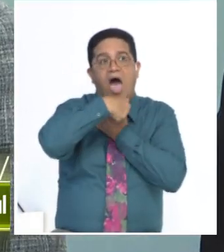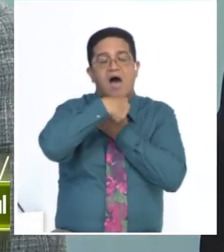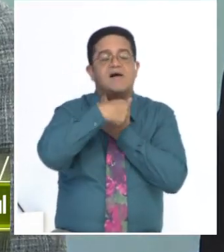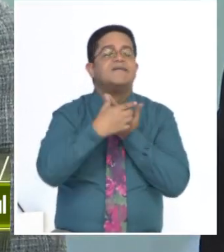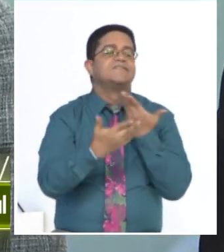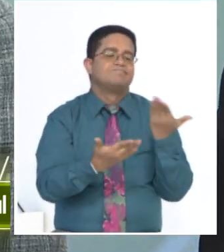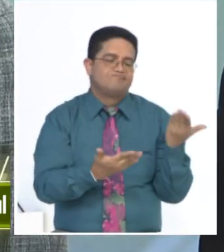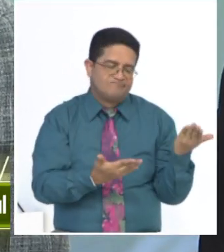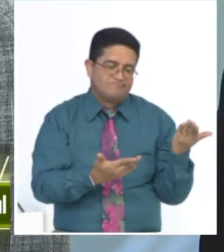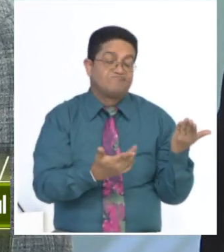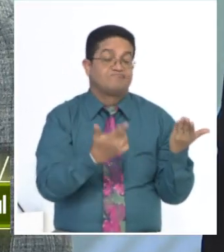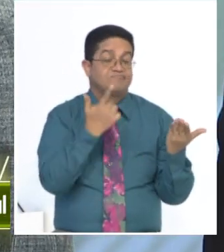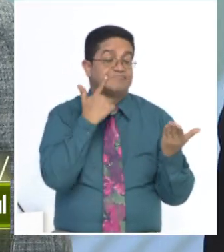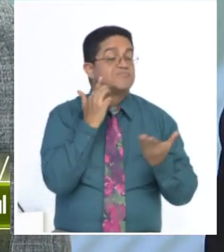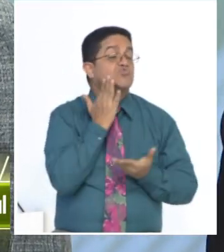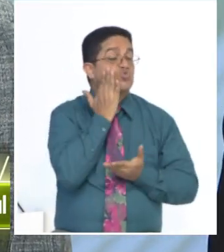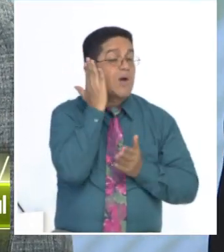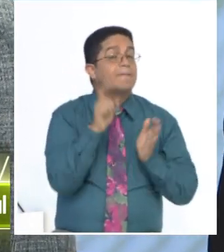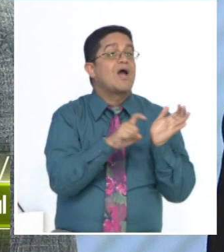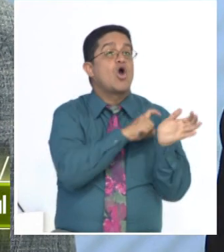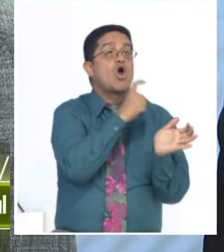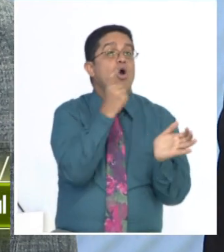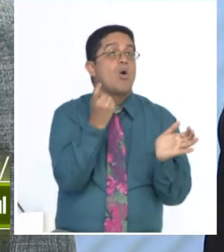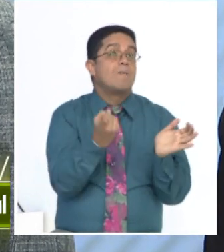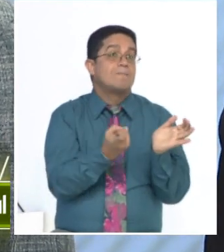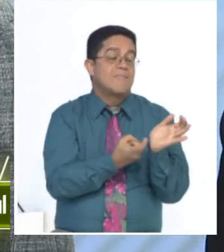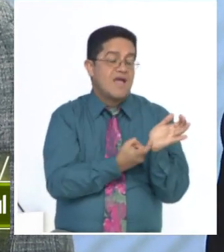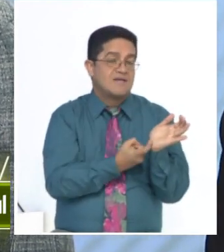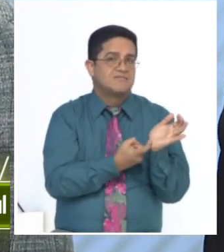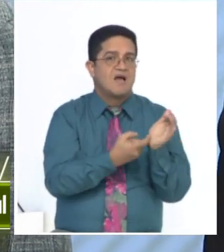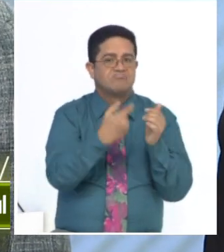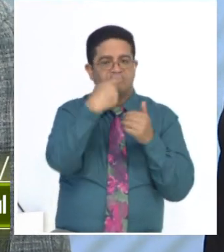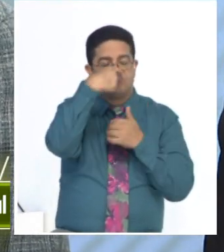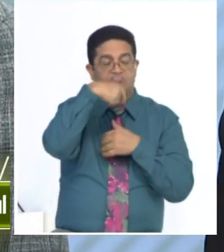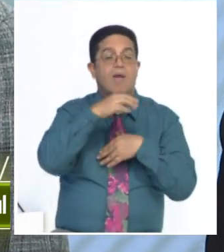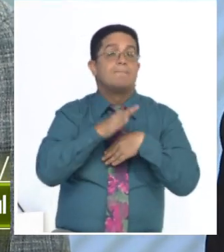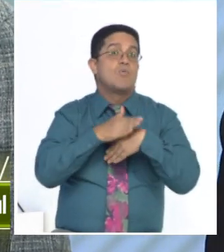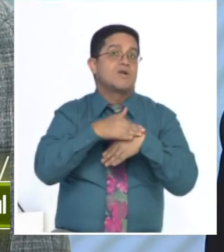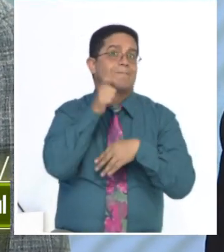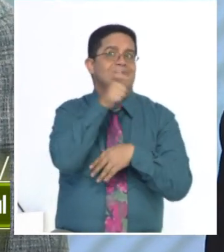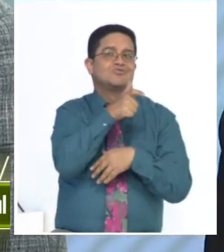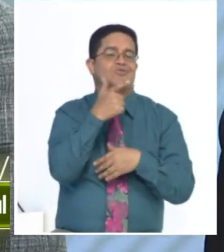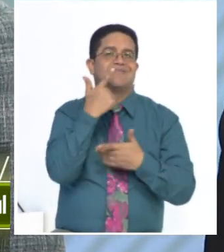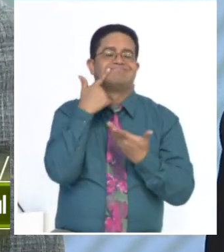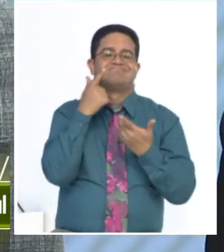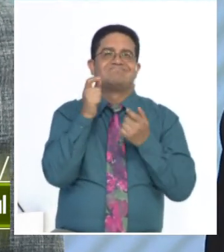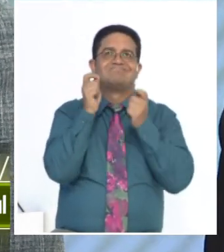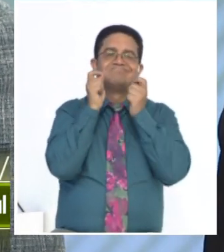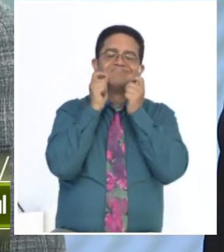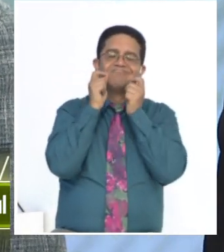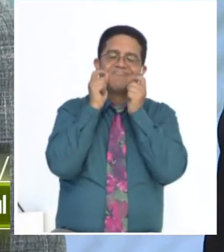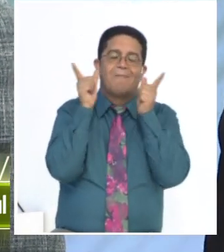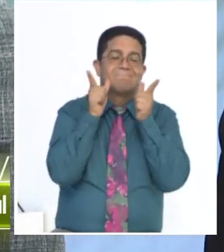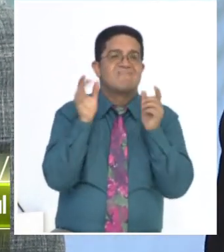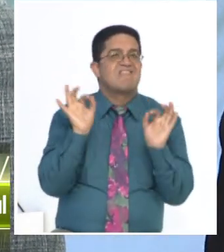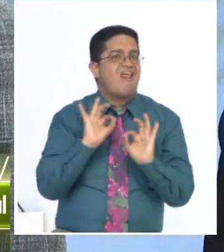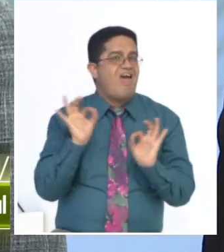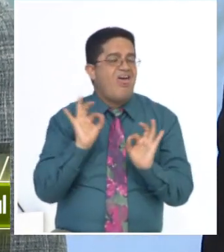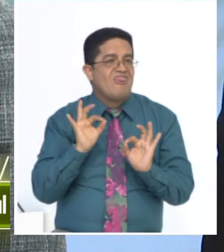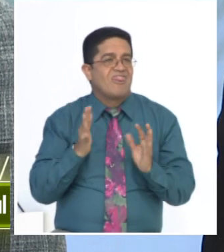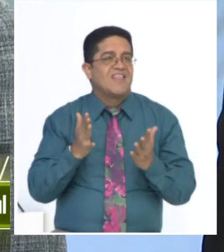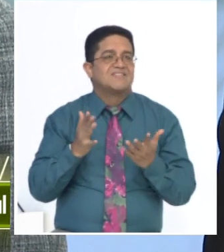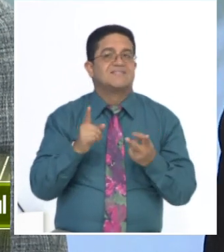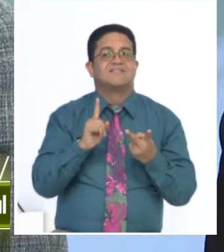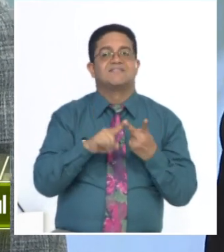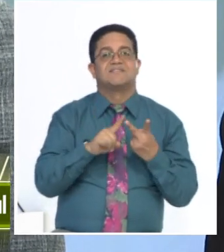de la anestesia general involucra asegurar la vía aérea, puesto que el paciente deja de respirar, está en hipnosis, ¿okay? Está dormido, y por ende hay que